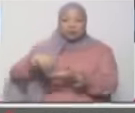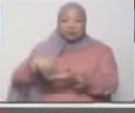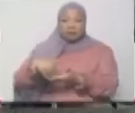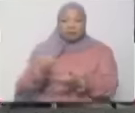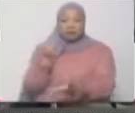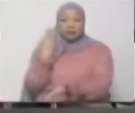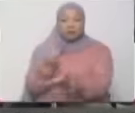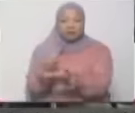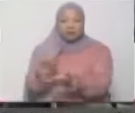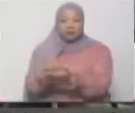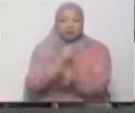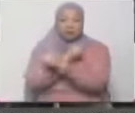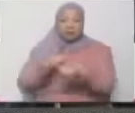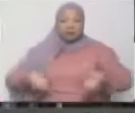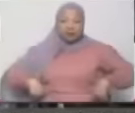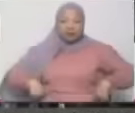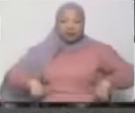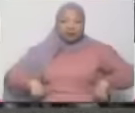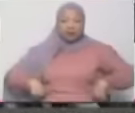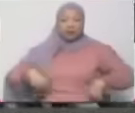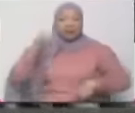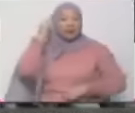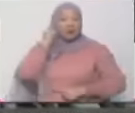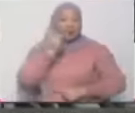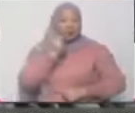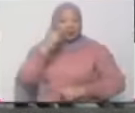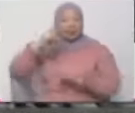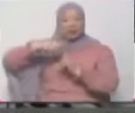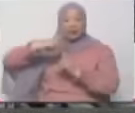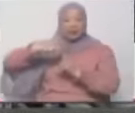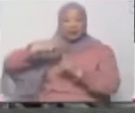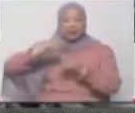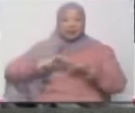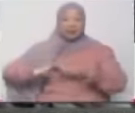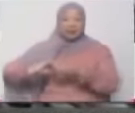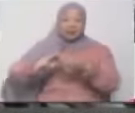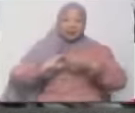Monagas, Portuguesa, Sucre, Táchira, Trujillo,